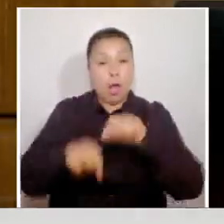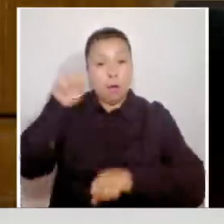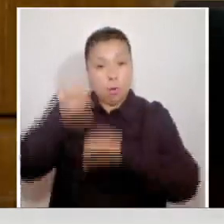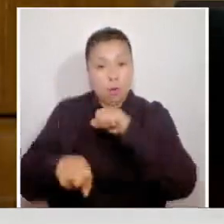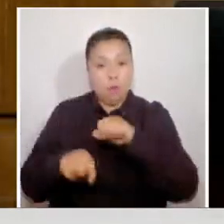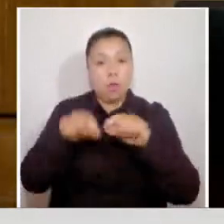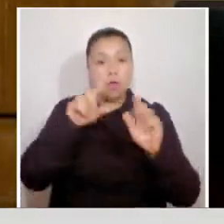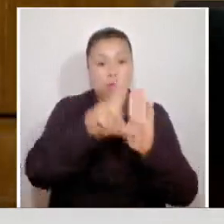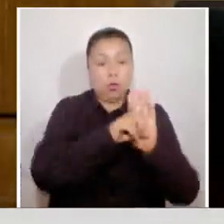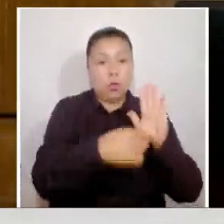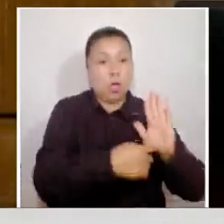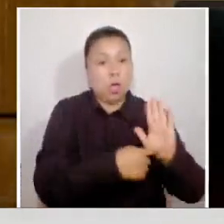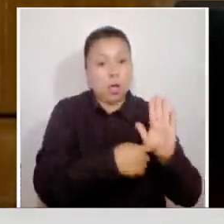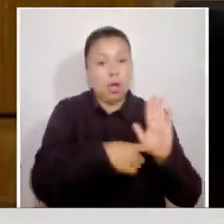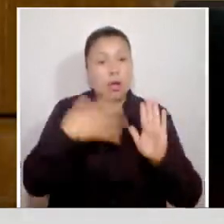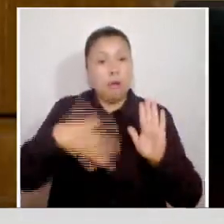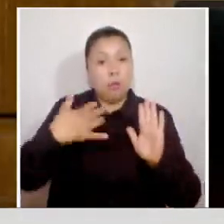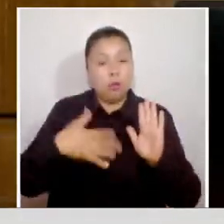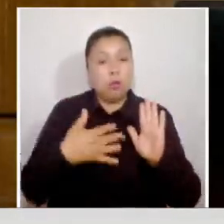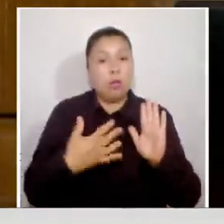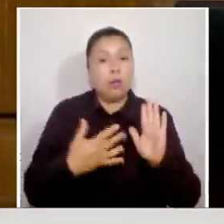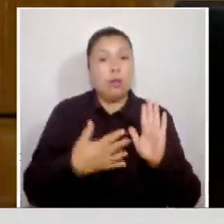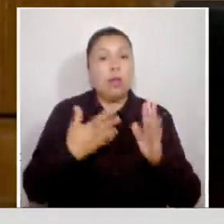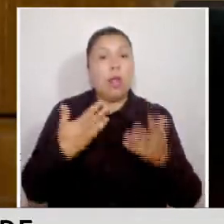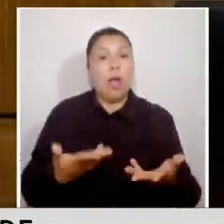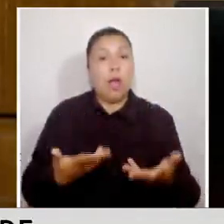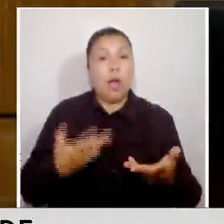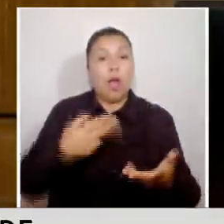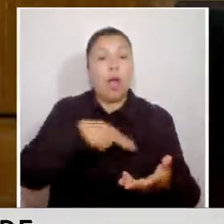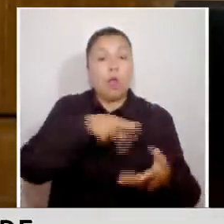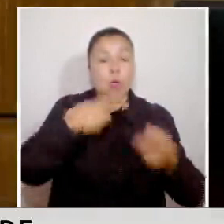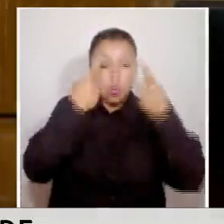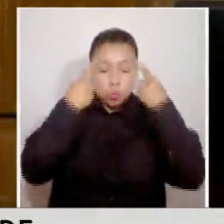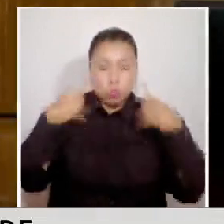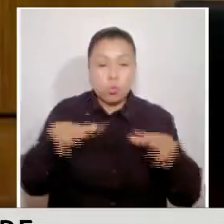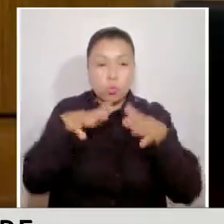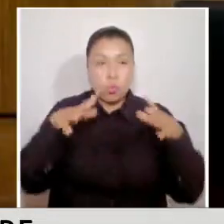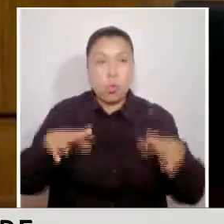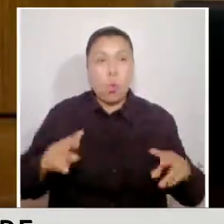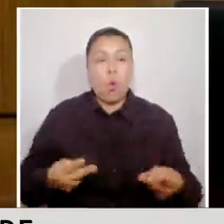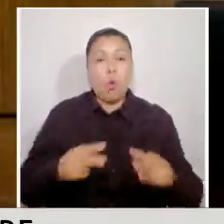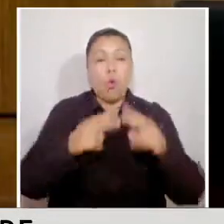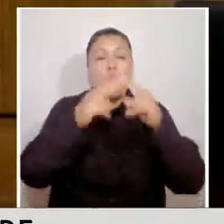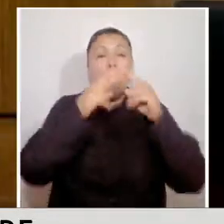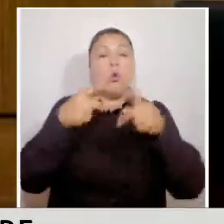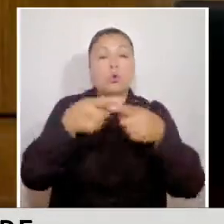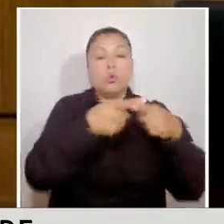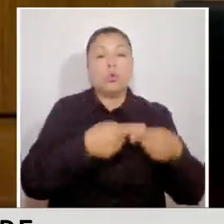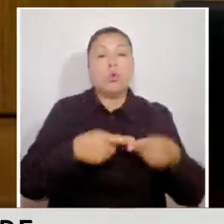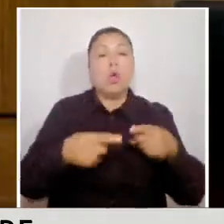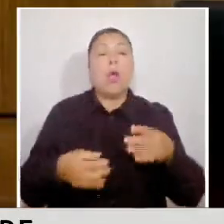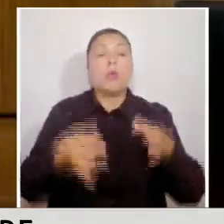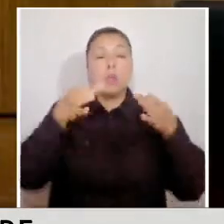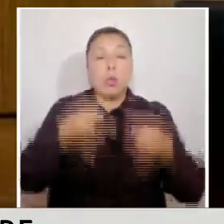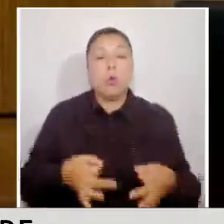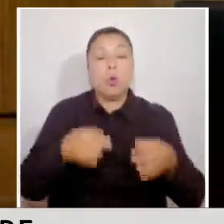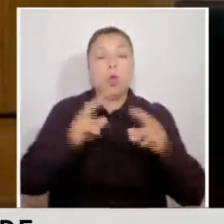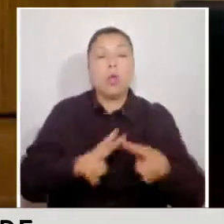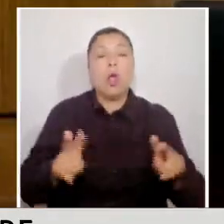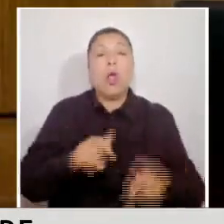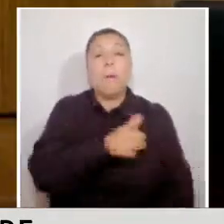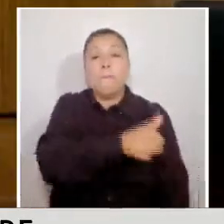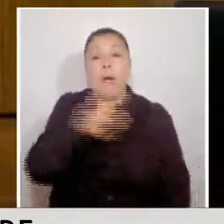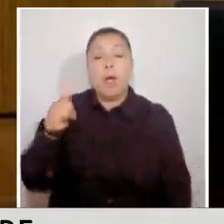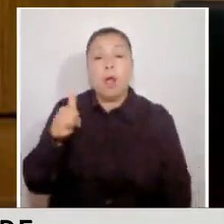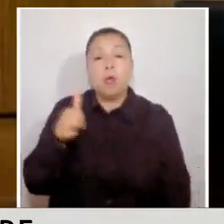ley es importante hacia nuestros esfuerzos por construir una sociedad más segura y tranquila para todos en medio de una